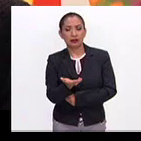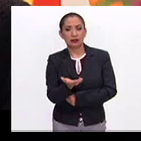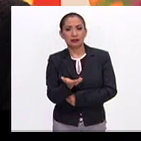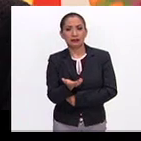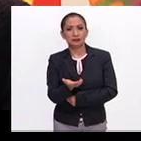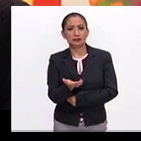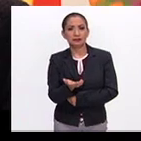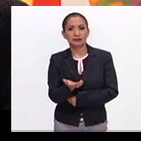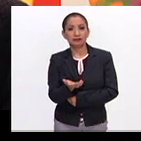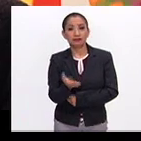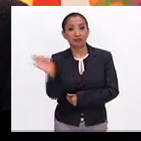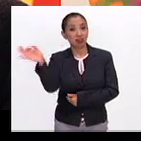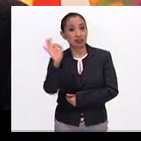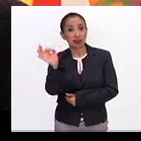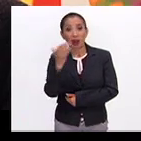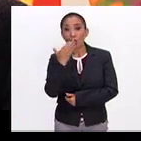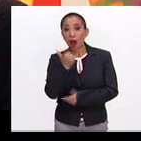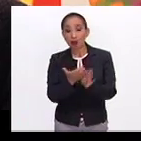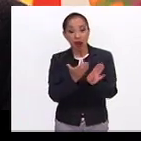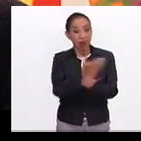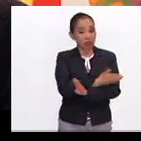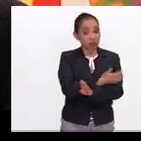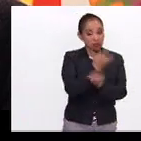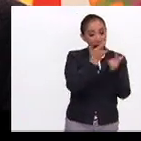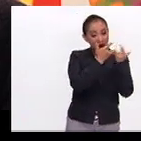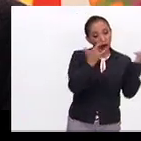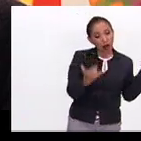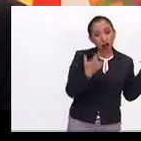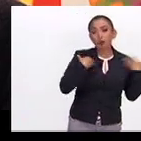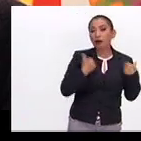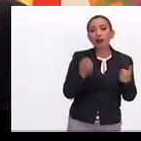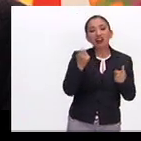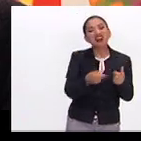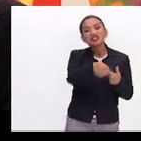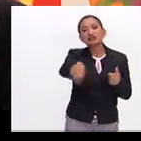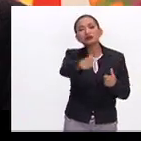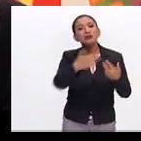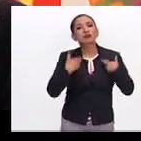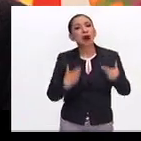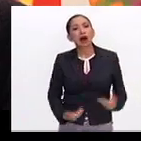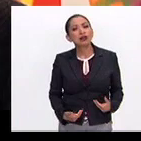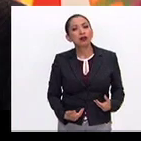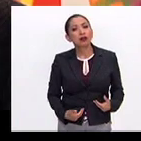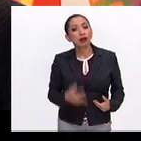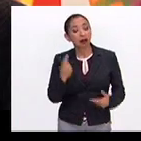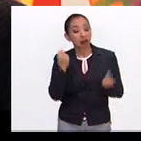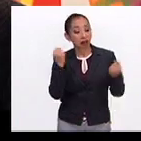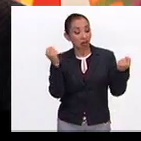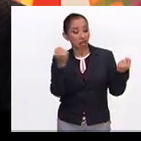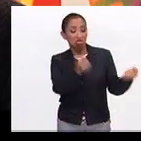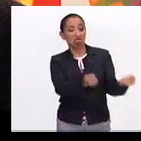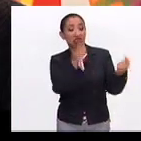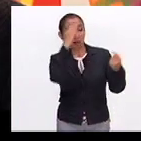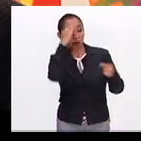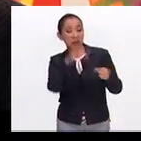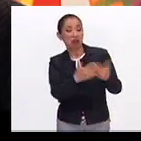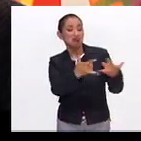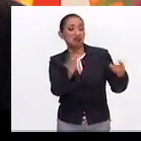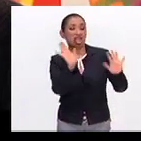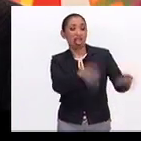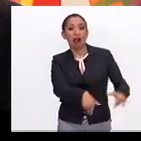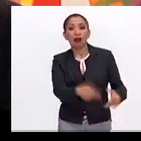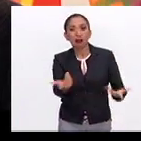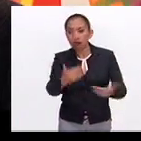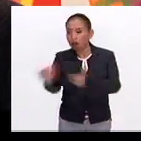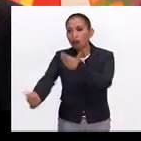Entonces, si no tenemos esa memoria, nunca entenderemos al ser humano, y si no respetamos esa memoria, entonces el desarrollo no